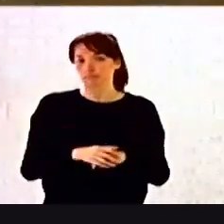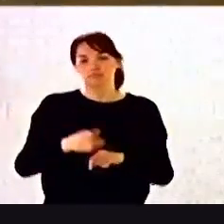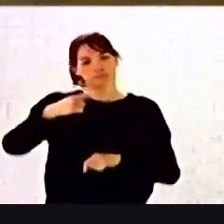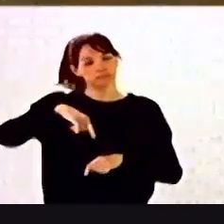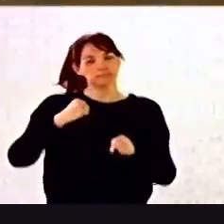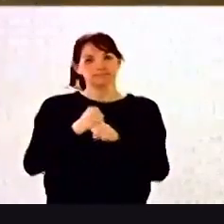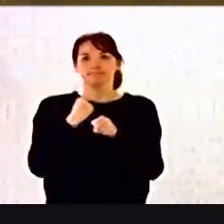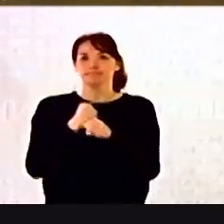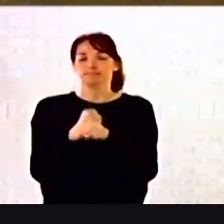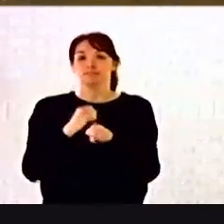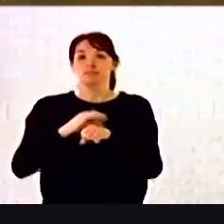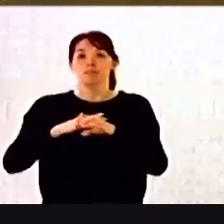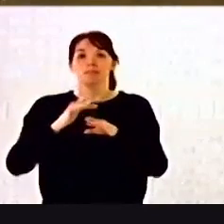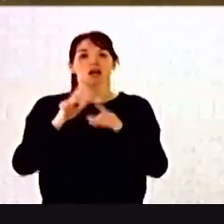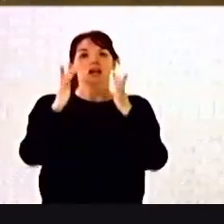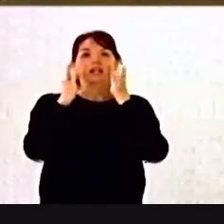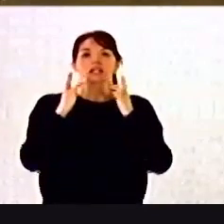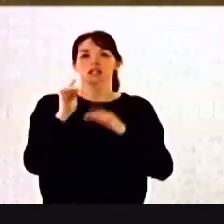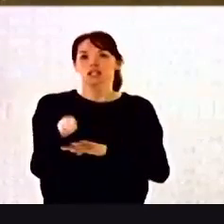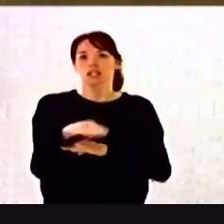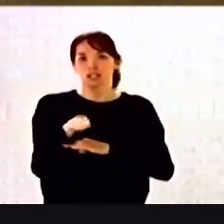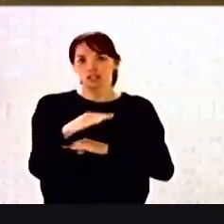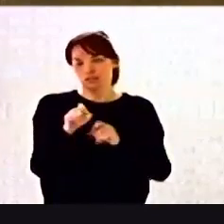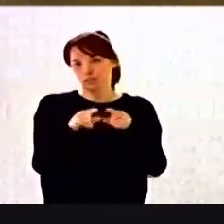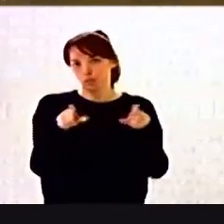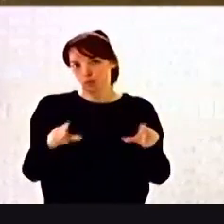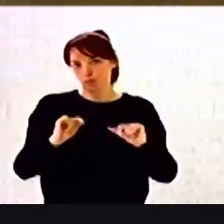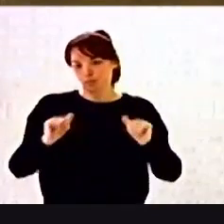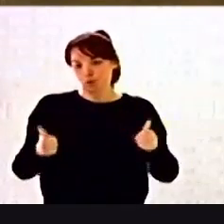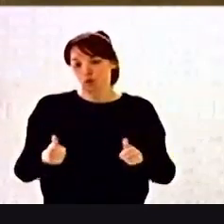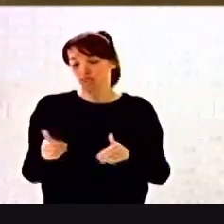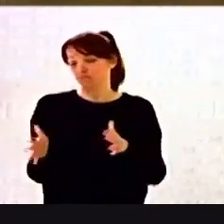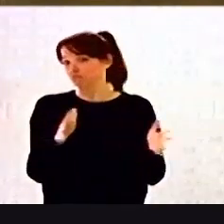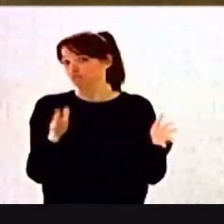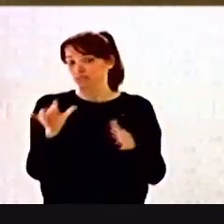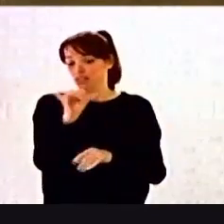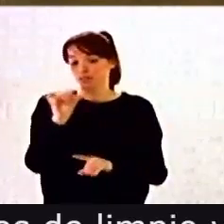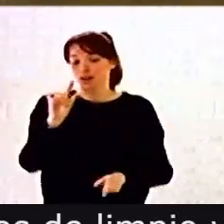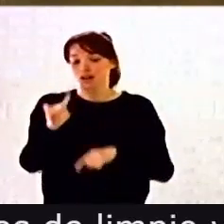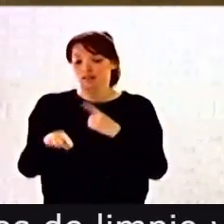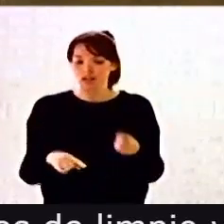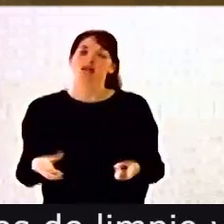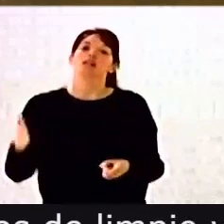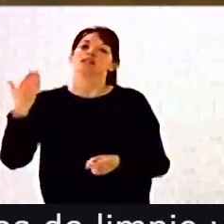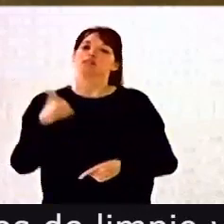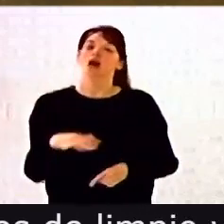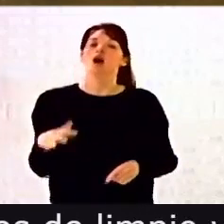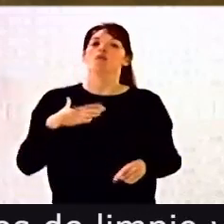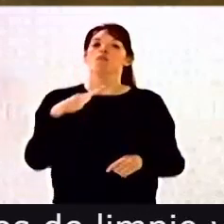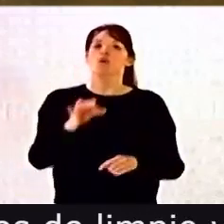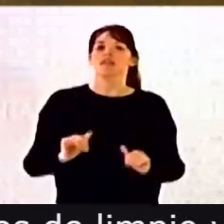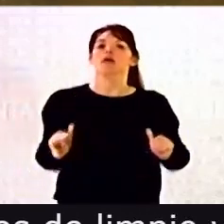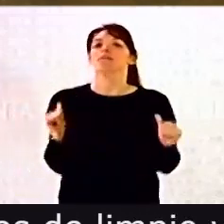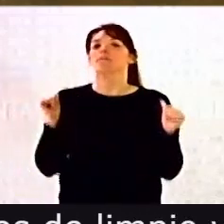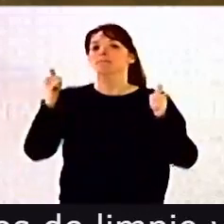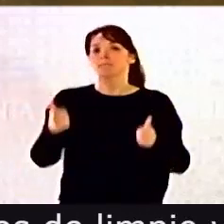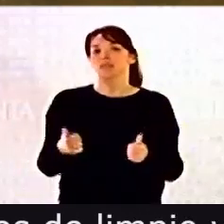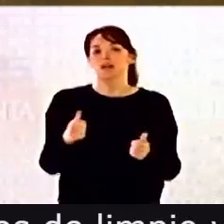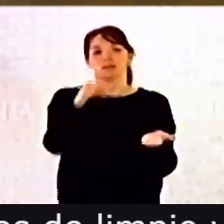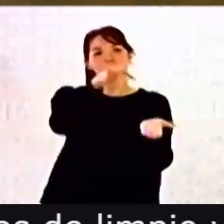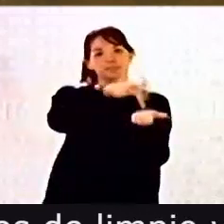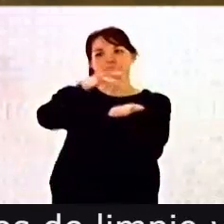establecer esos circuitos de limpio y yo creo que a lo largo de la semana que viene ya podremos empezar en algunos de